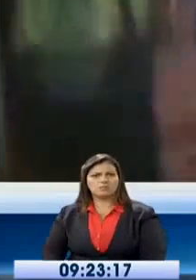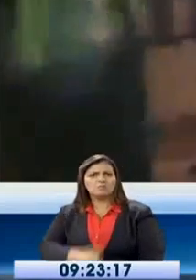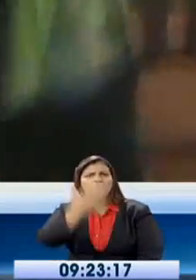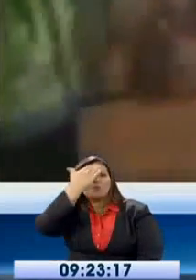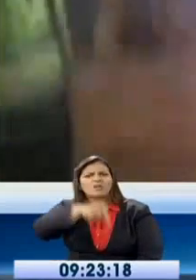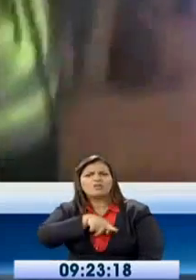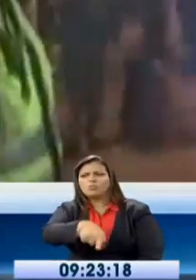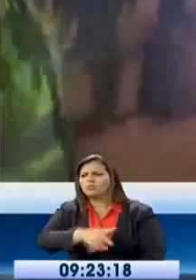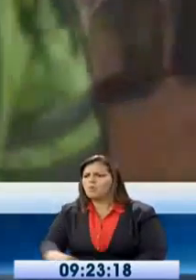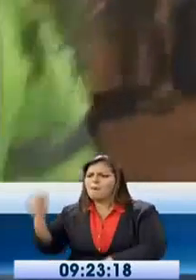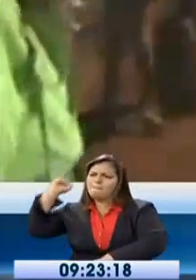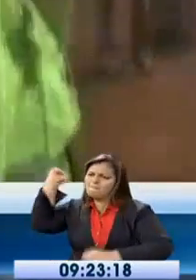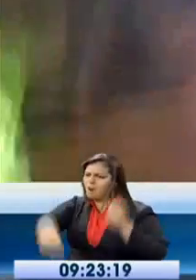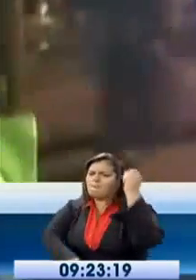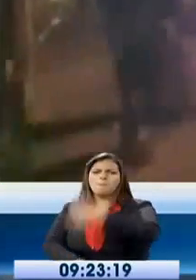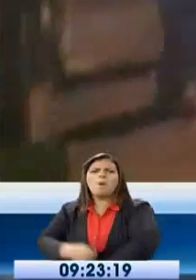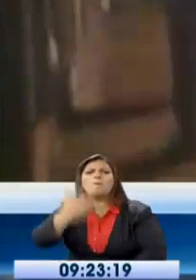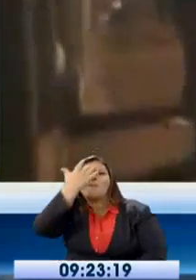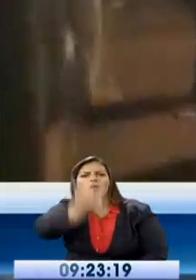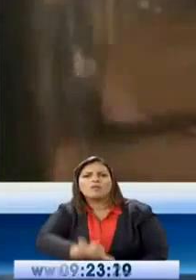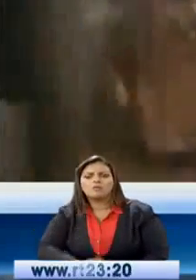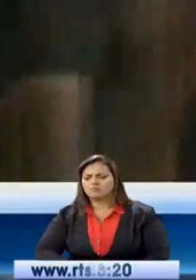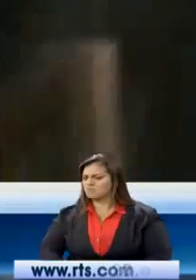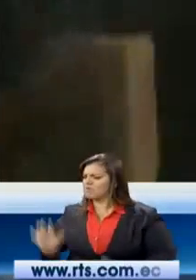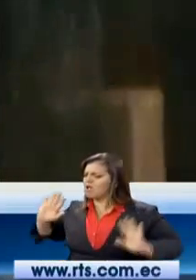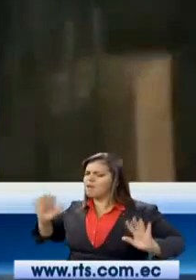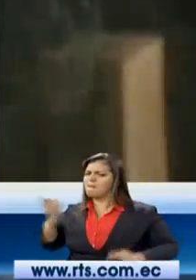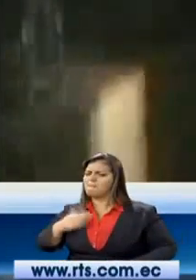pareja! ¡Conmigo! ¡Es mi pareja!